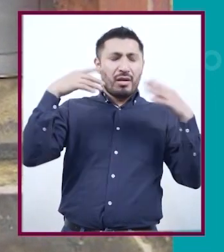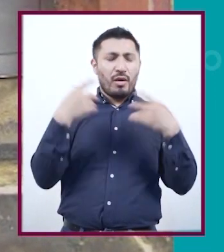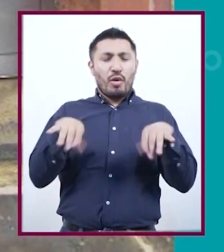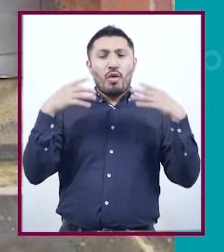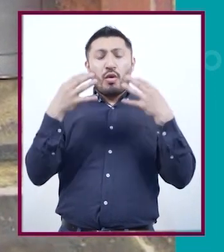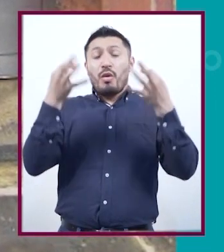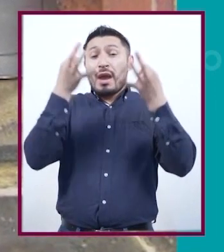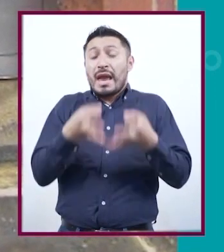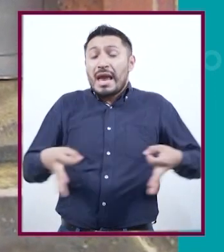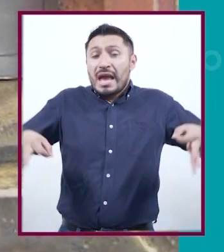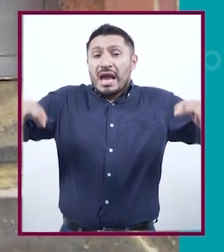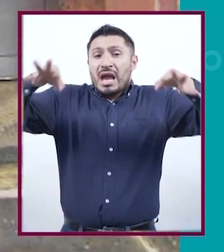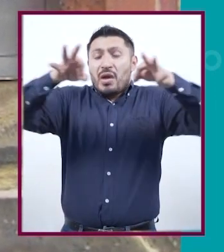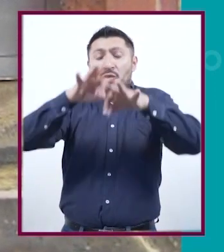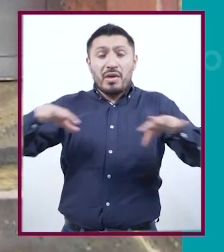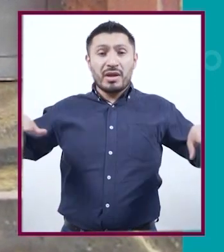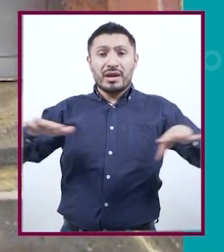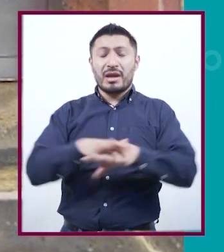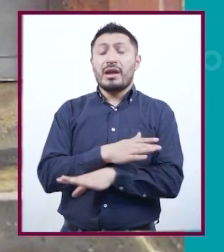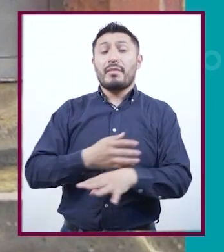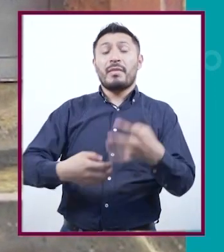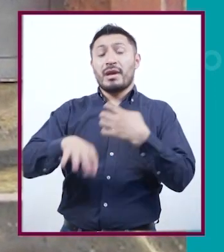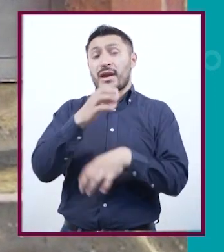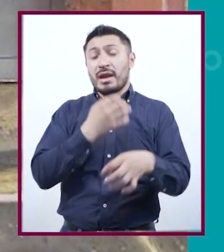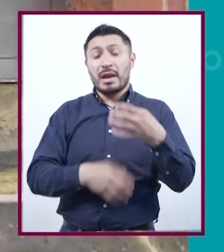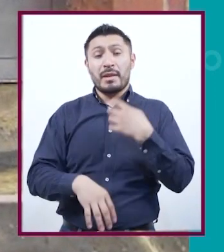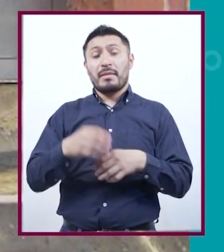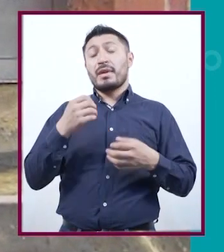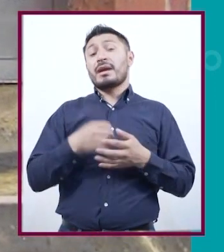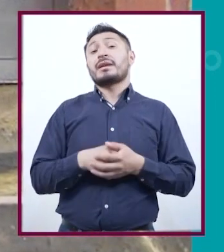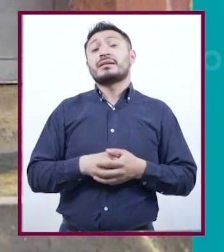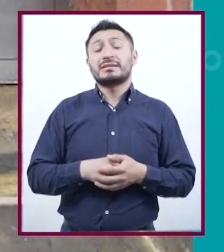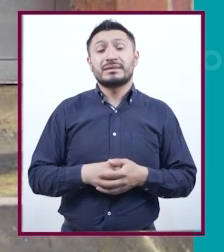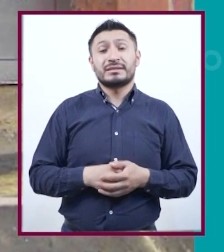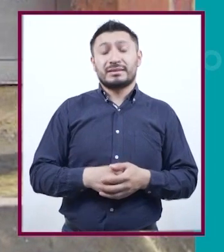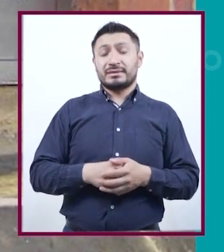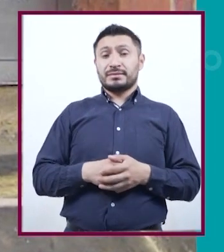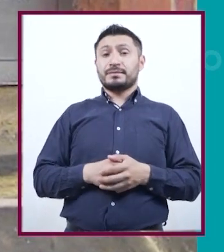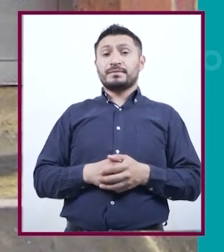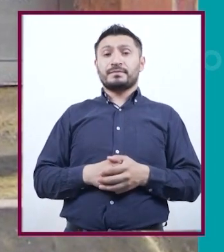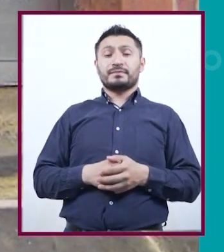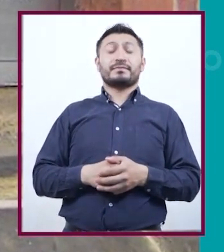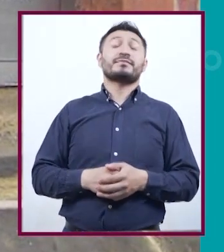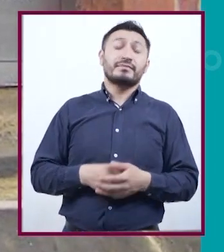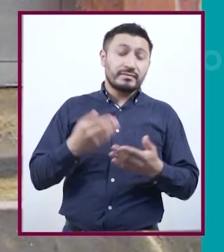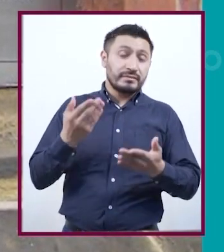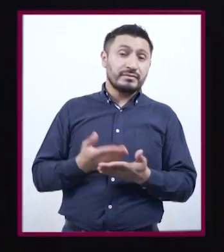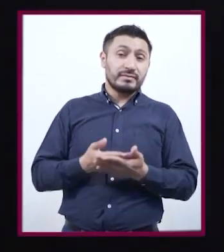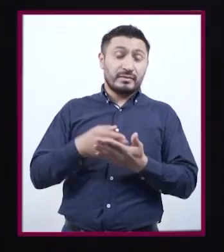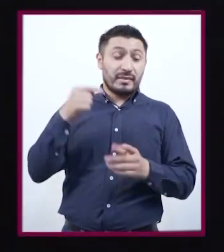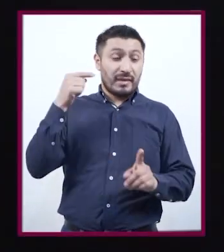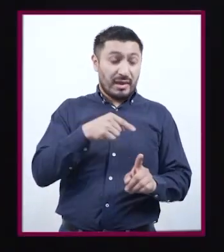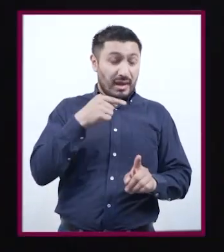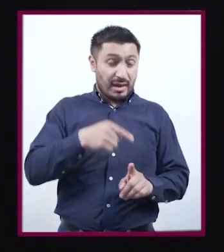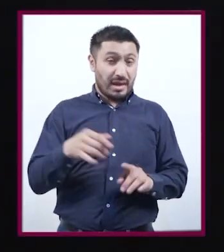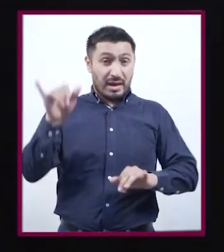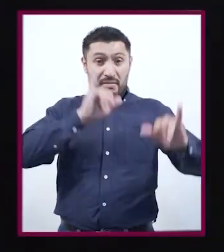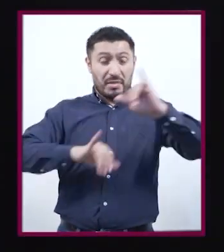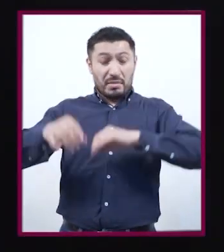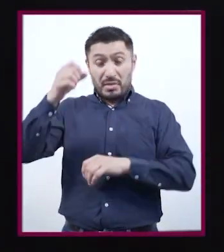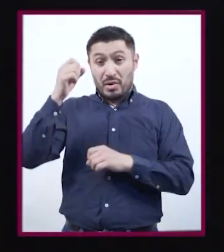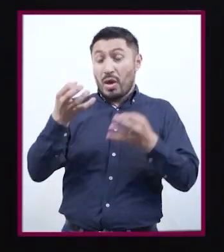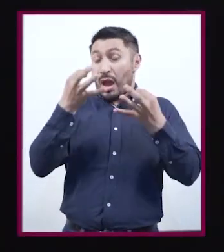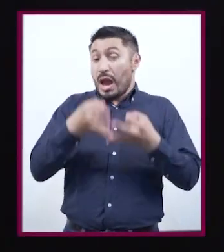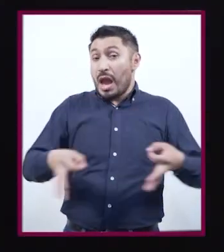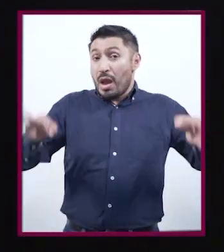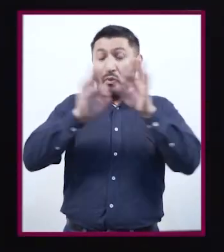que revolucionaría la industria metalúrgica y se convertiría en uno de los mayores componentes del mundo entero.